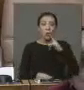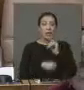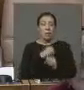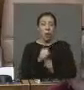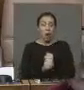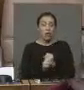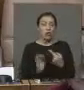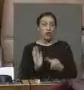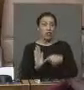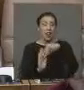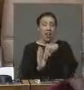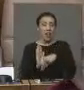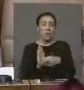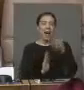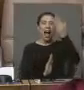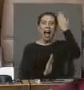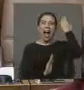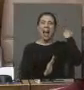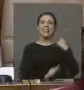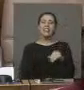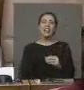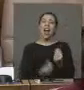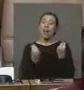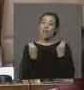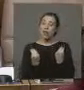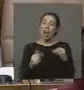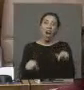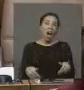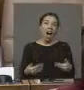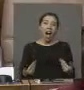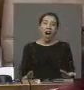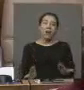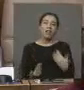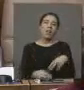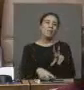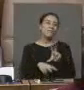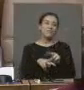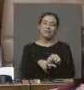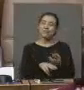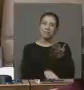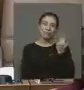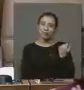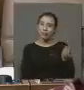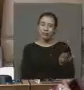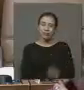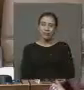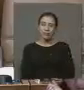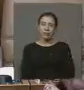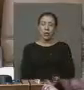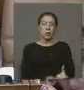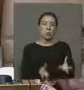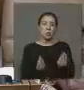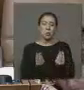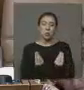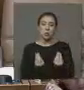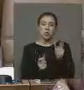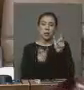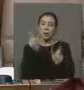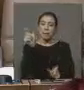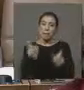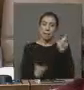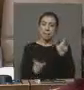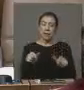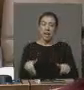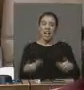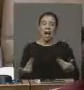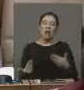Así, la normativa que antes era adecuada, hoy ya es anacrónica. El gran número de personas que hoy